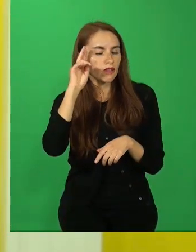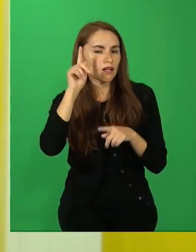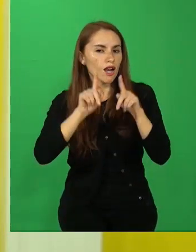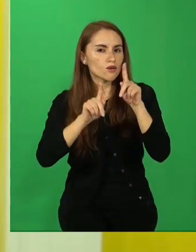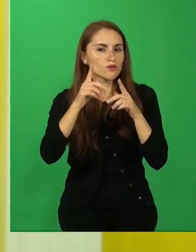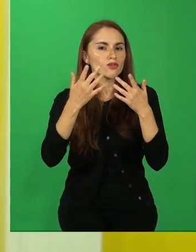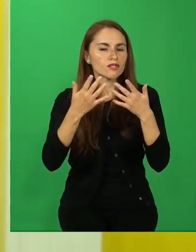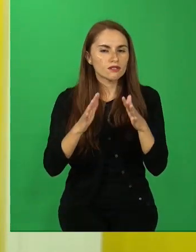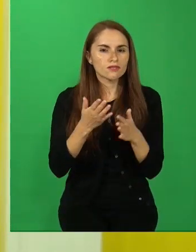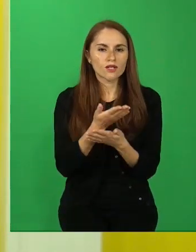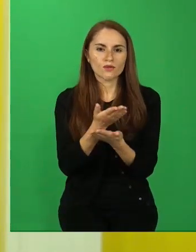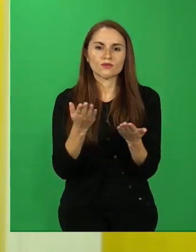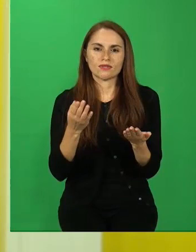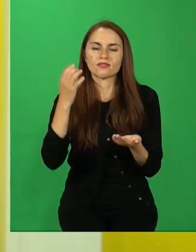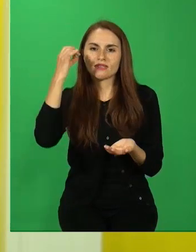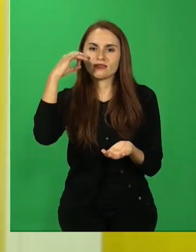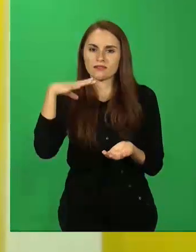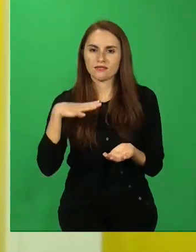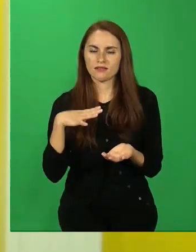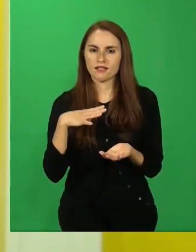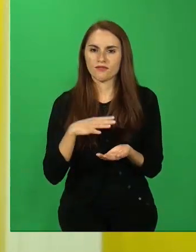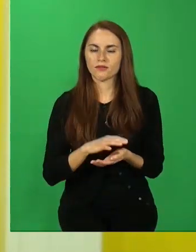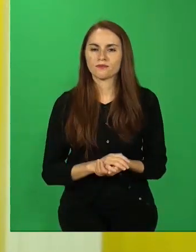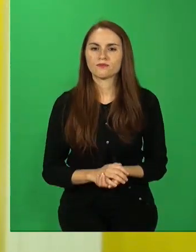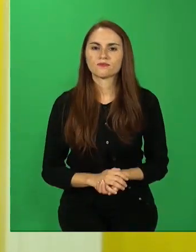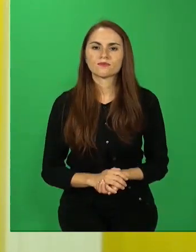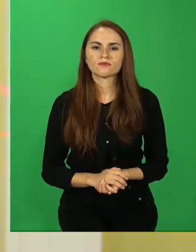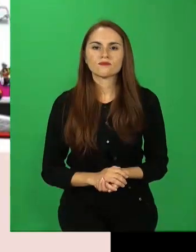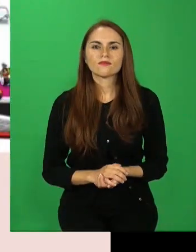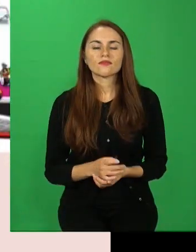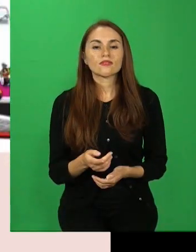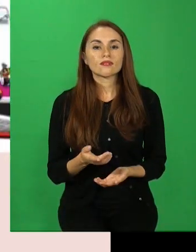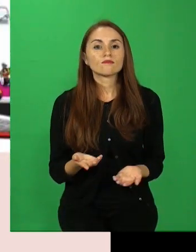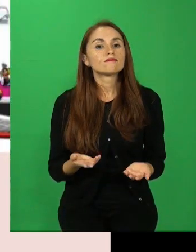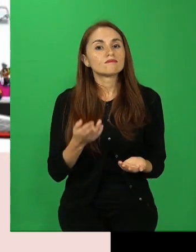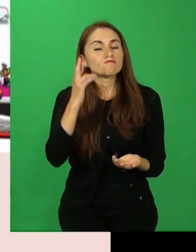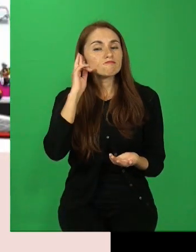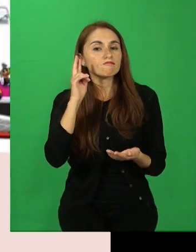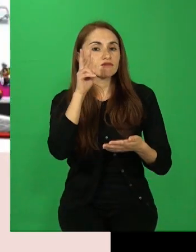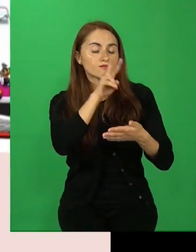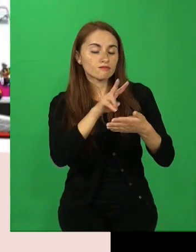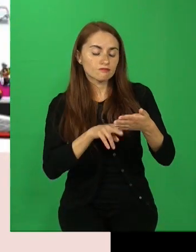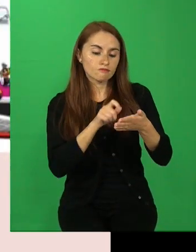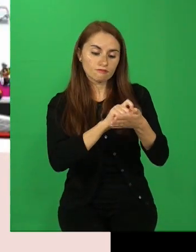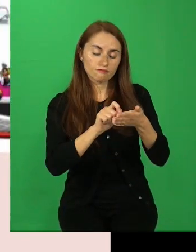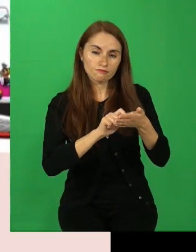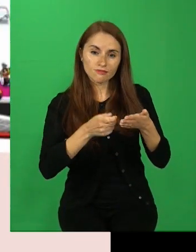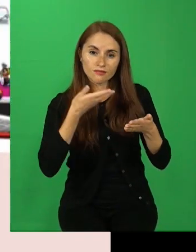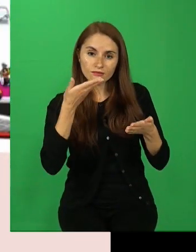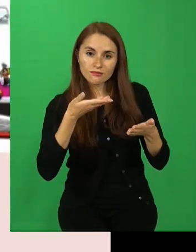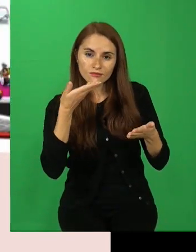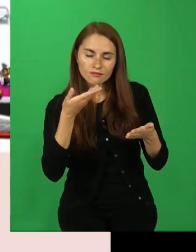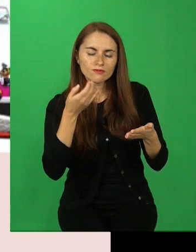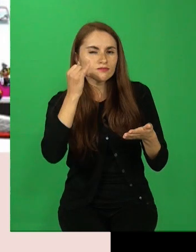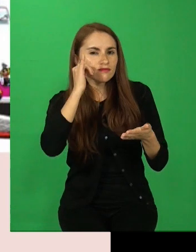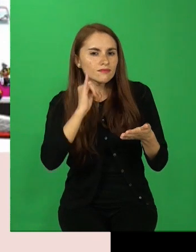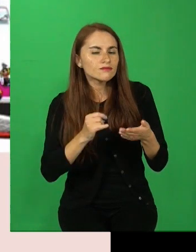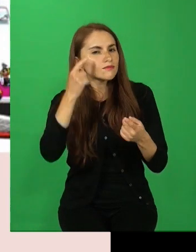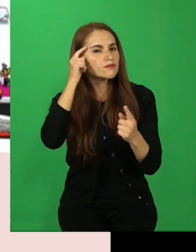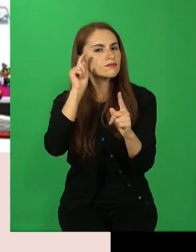contenidos que ustedes ya deben manejar y conocer. Recordemos que un texto narrativo siempre tiene como